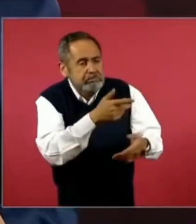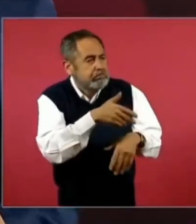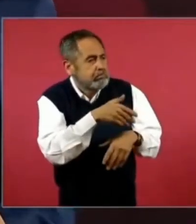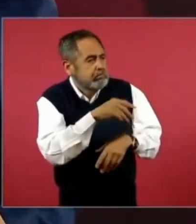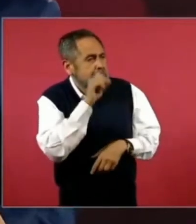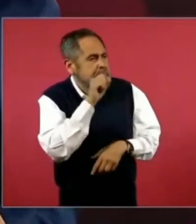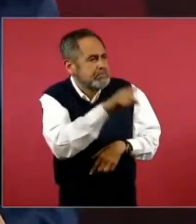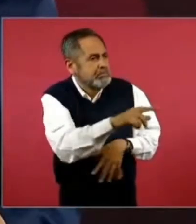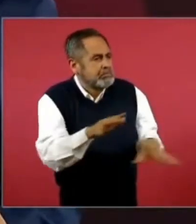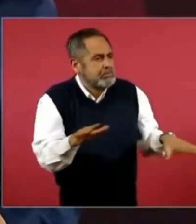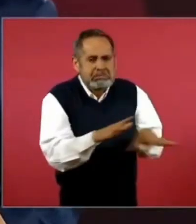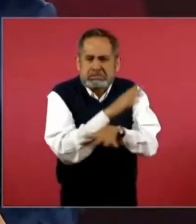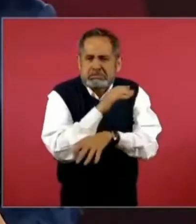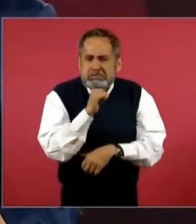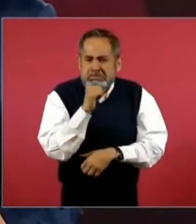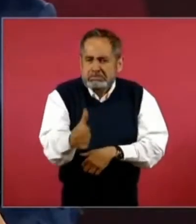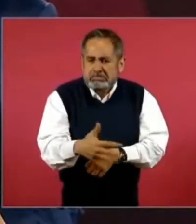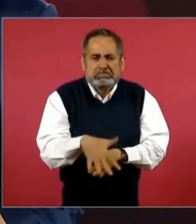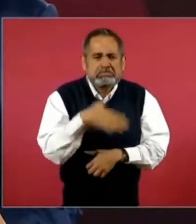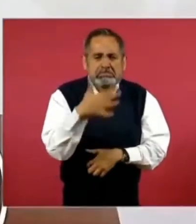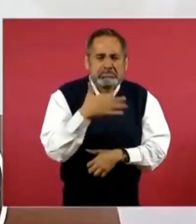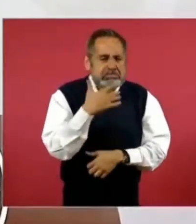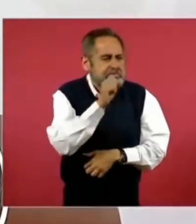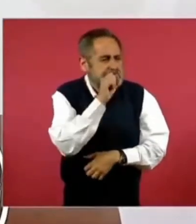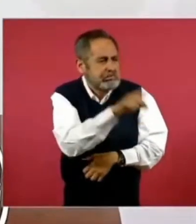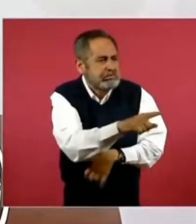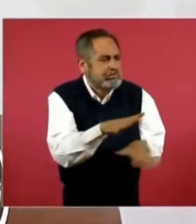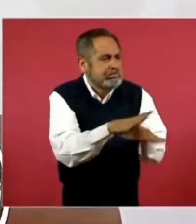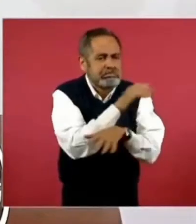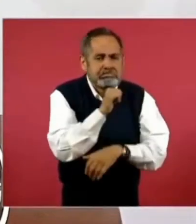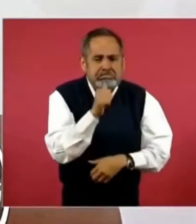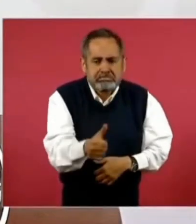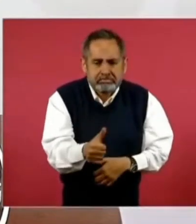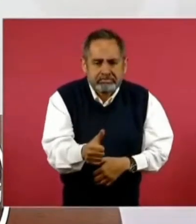y continuó la corrupción. Entonces,